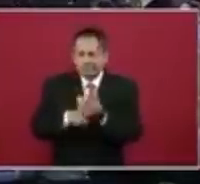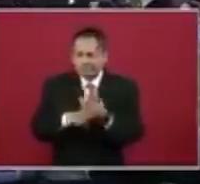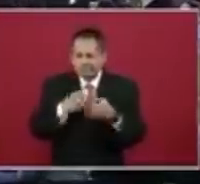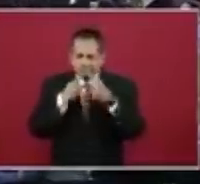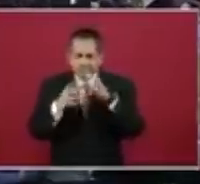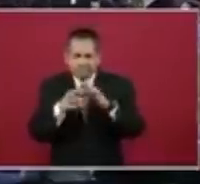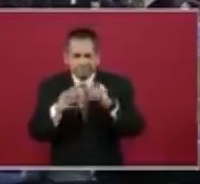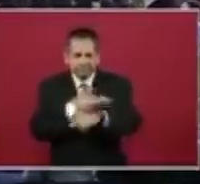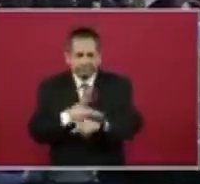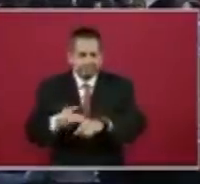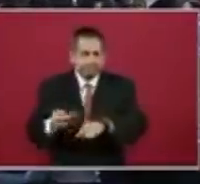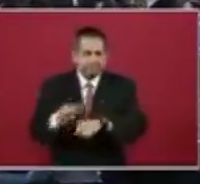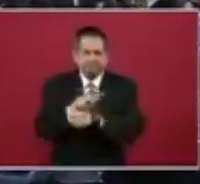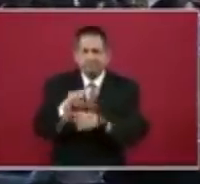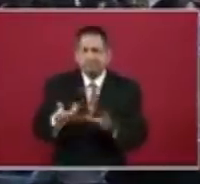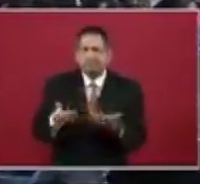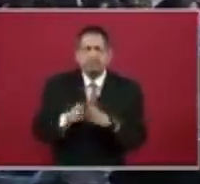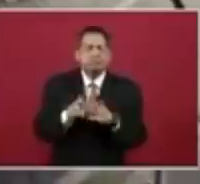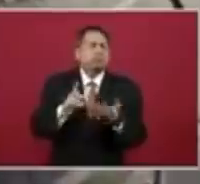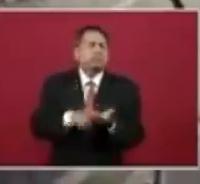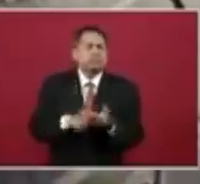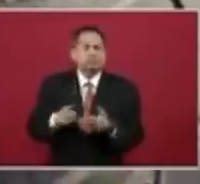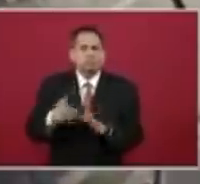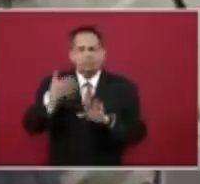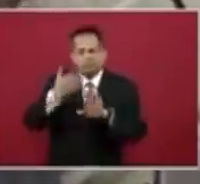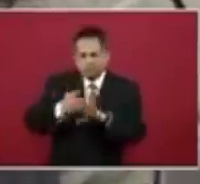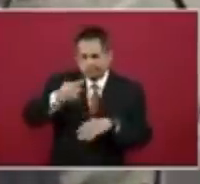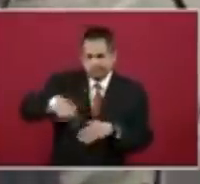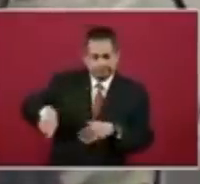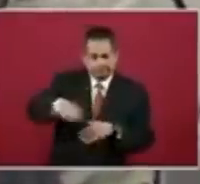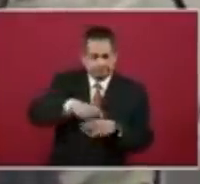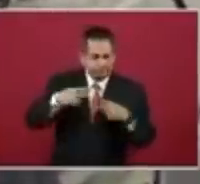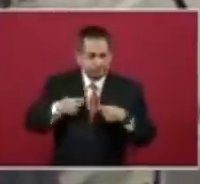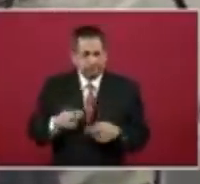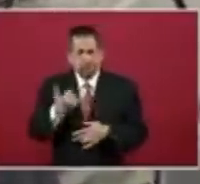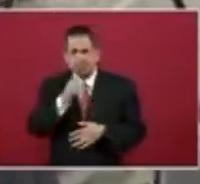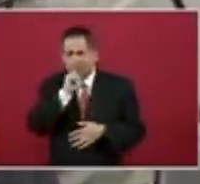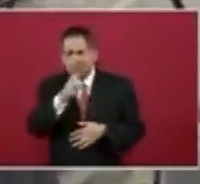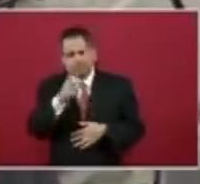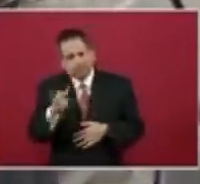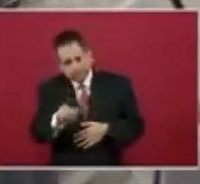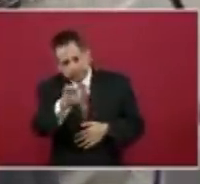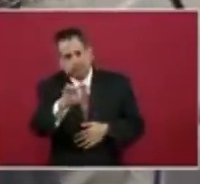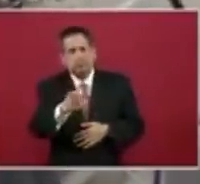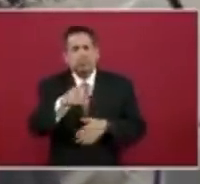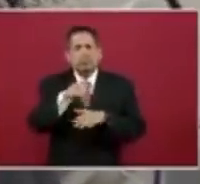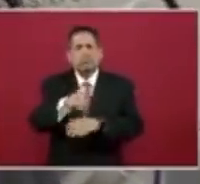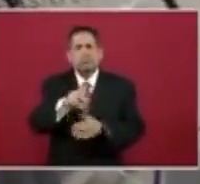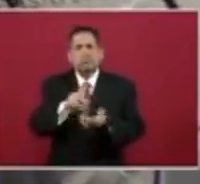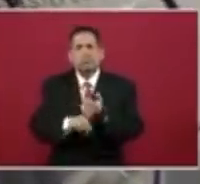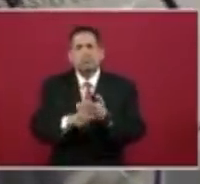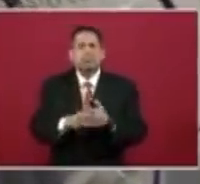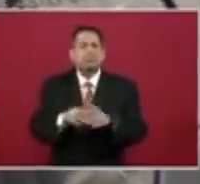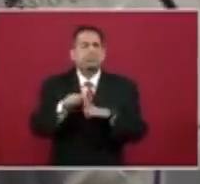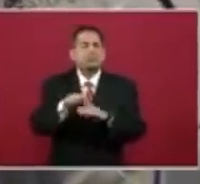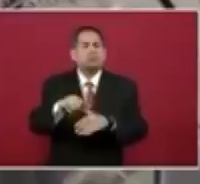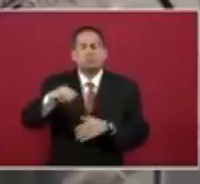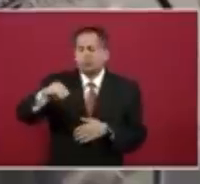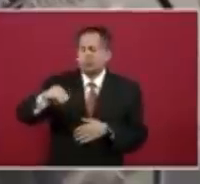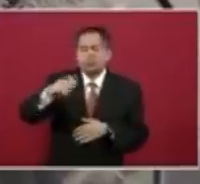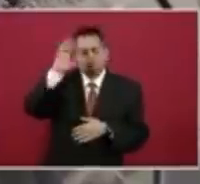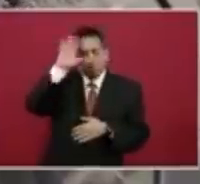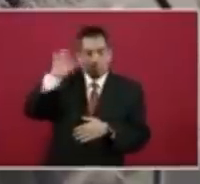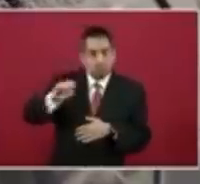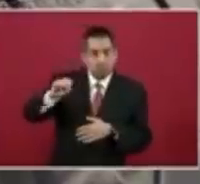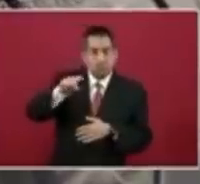esta circunstancia y en qué sentido se afecta o no a los trabajadores? Y también consultarle al respecto del caso Morelos